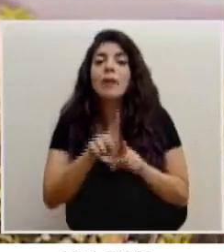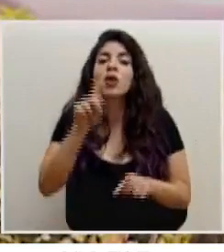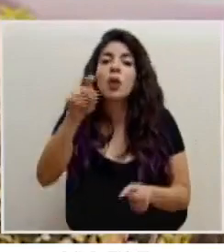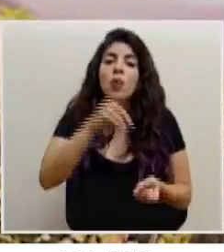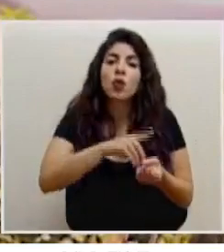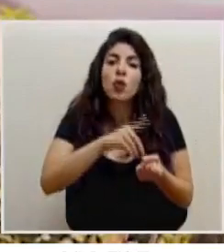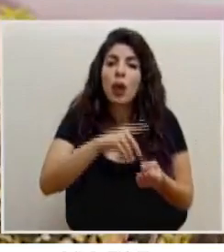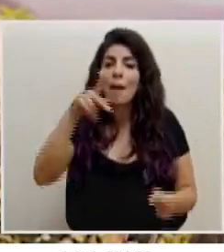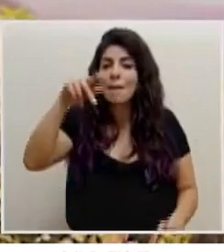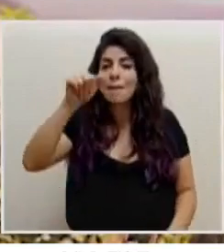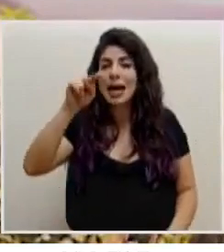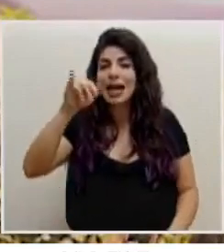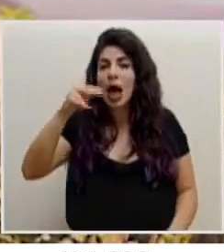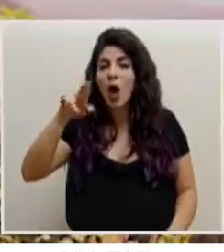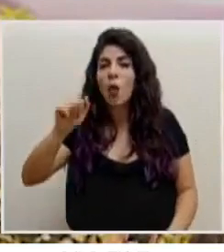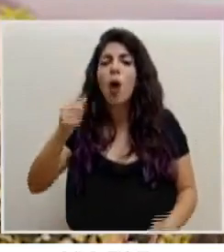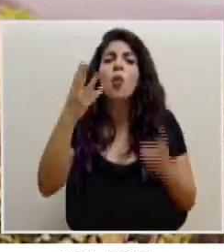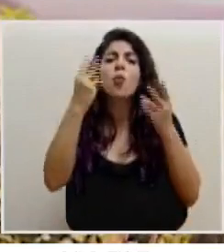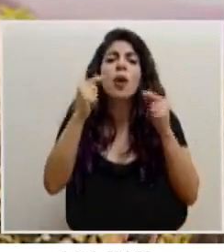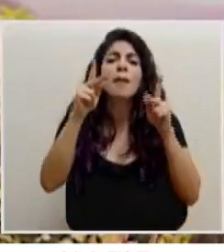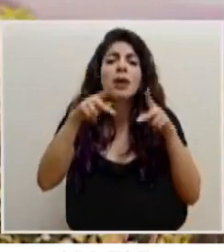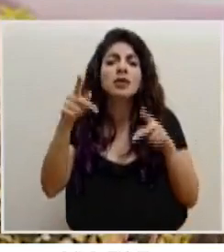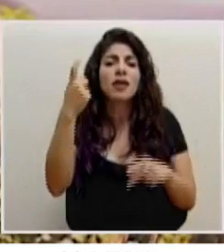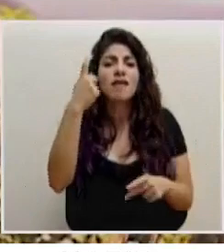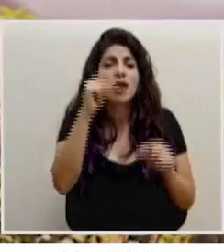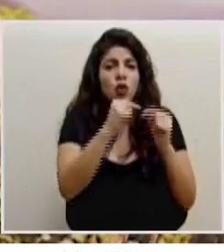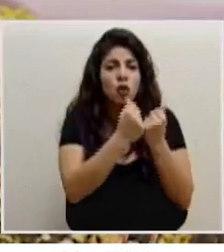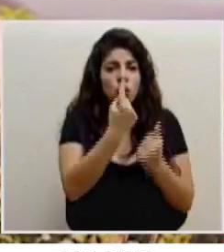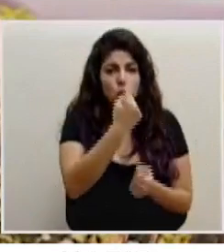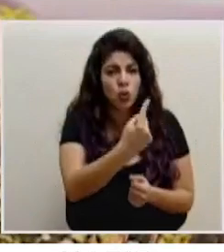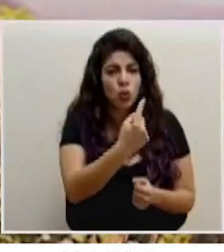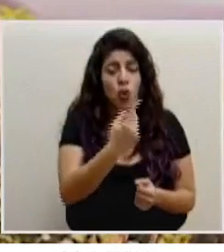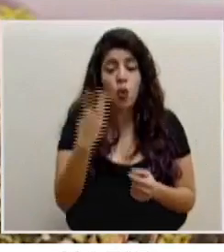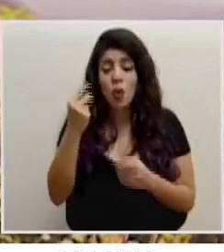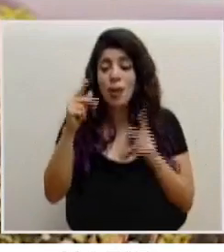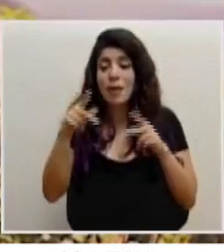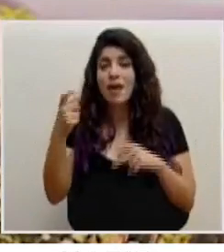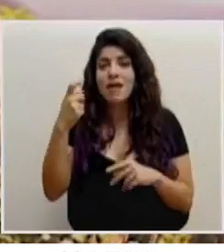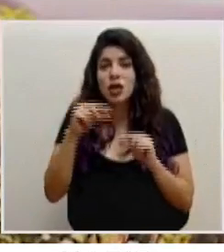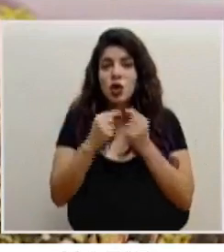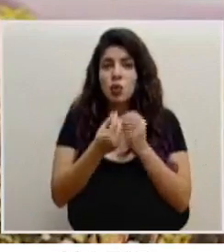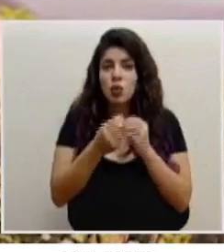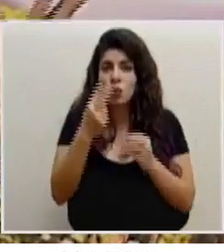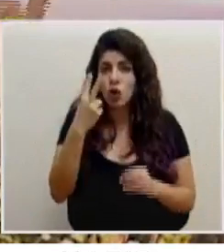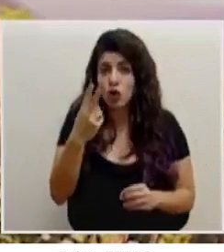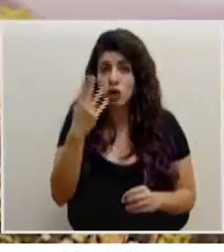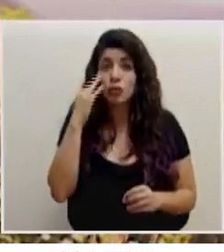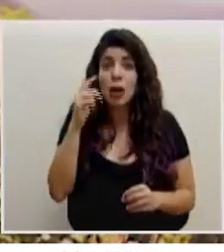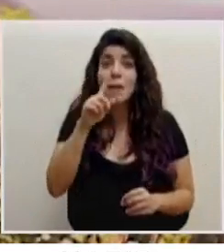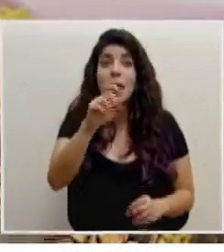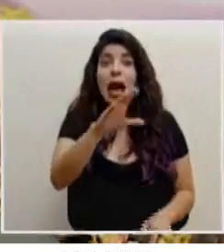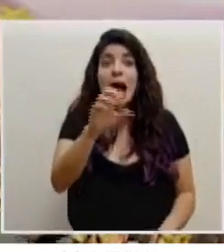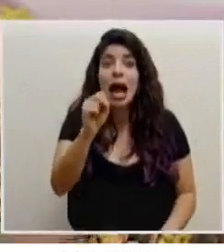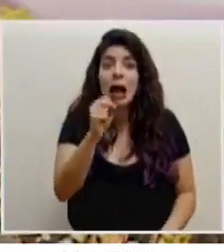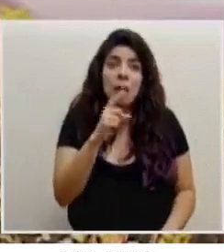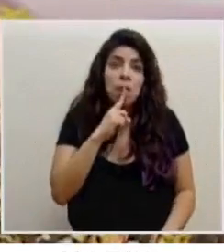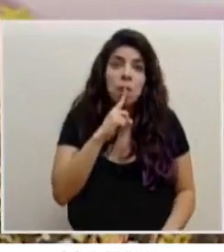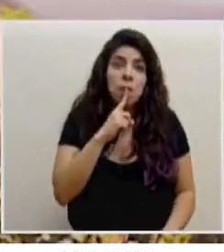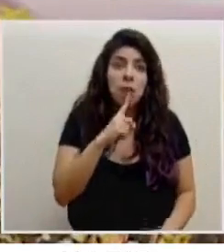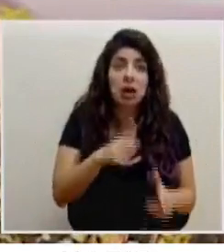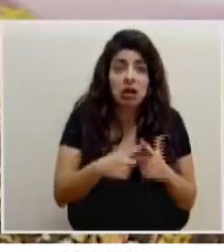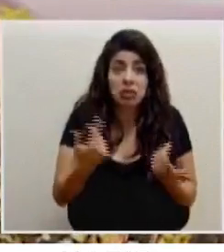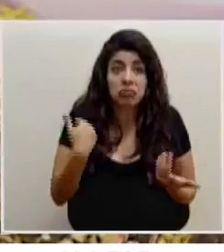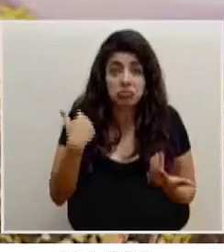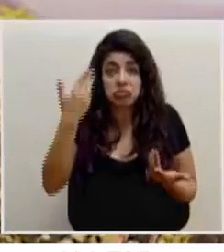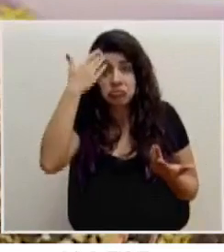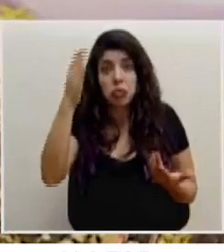Paniagua sobre cuántas personas faltan del grupo número 1, cuántas personas faltan del grupo número 2, porque uno le pregunta a la caja y no dicen, entonces uno no